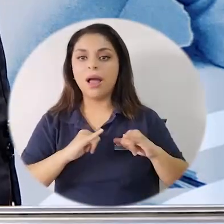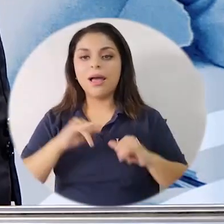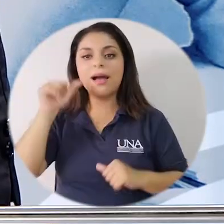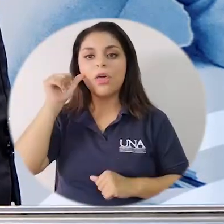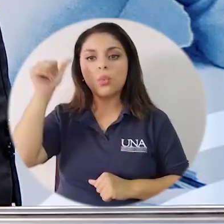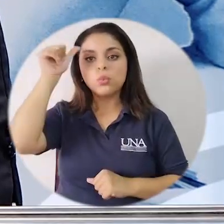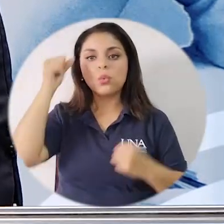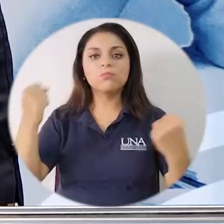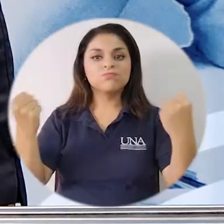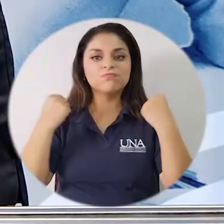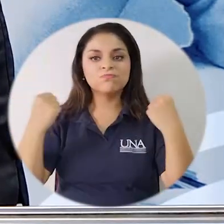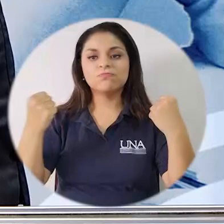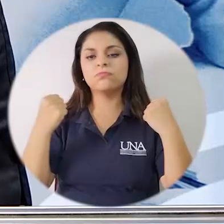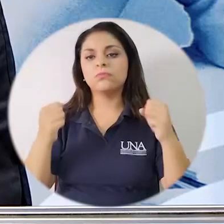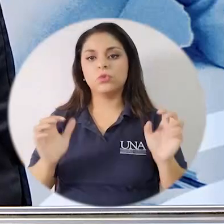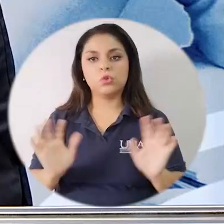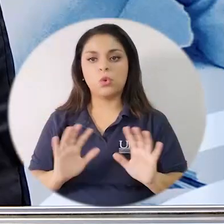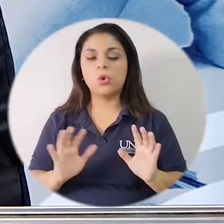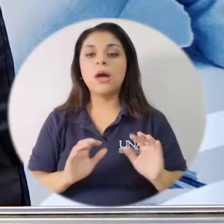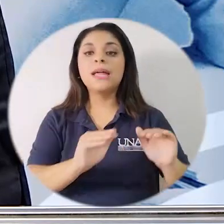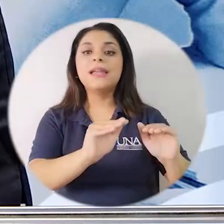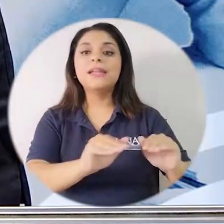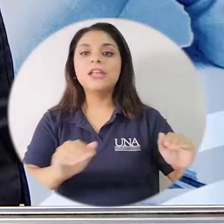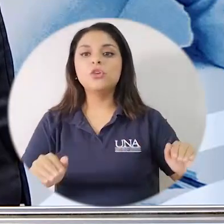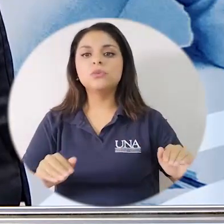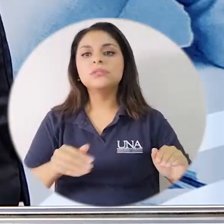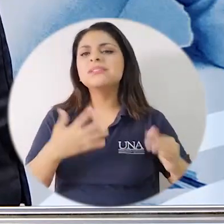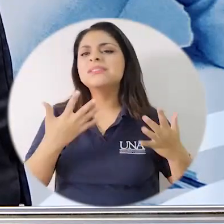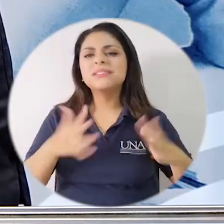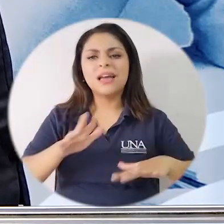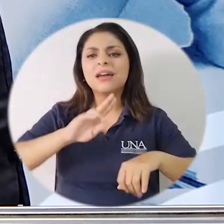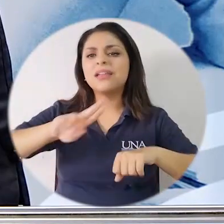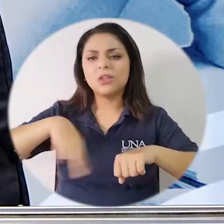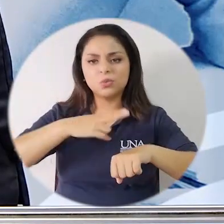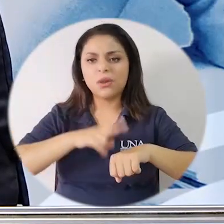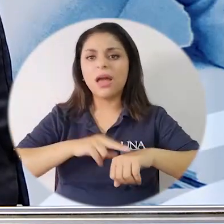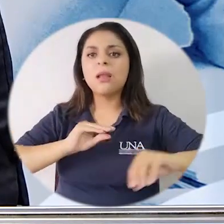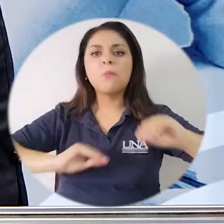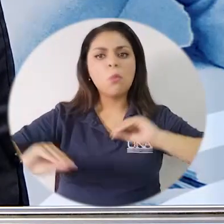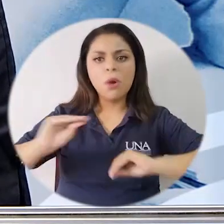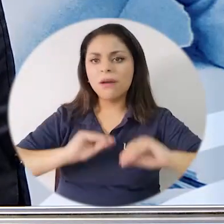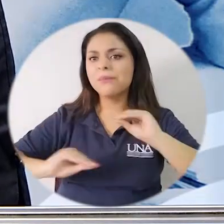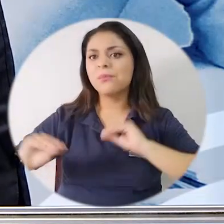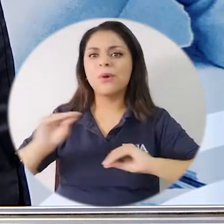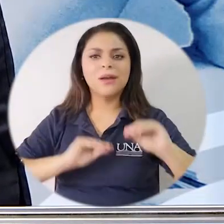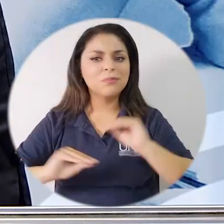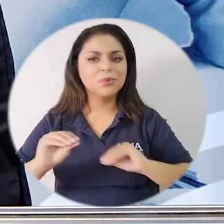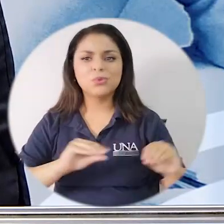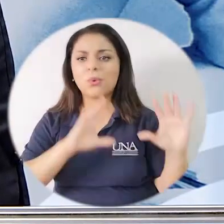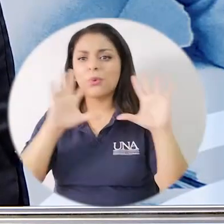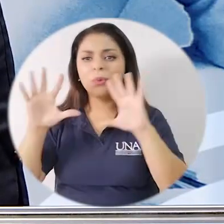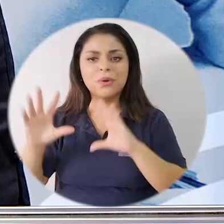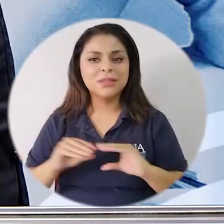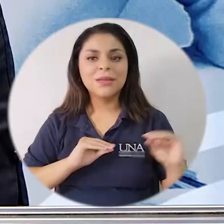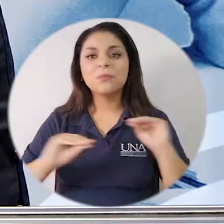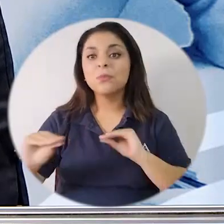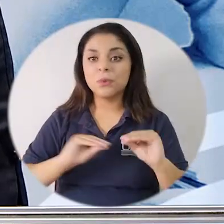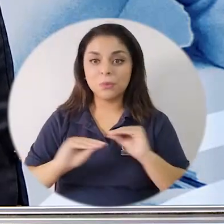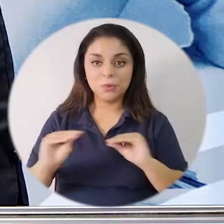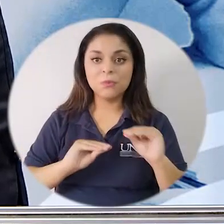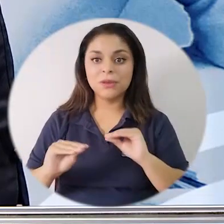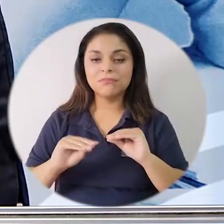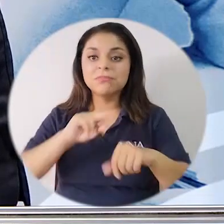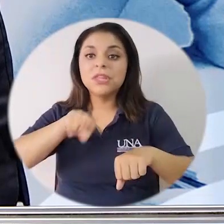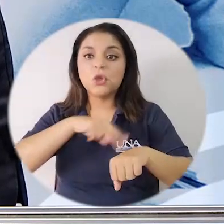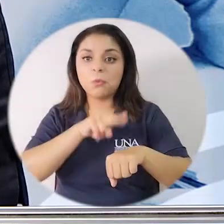adultos. No, ¿por qué? Porque la naturaleza del niño es moverse constantemente. Ellos todo el día pasan en movimiento, esa es la naturaleza